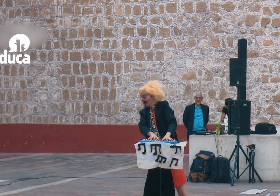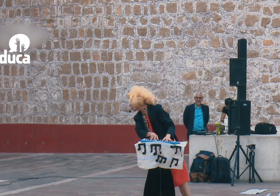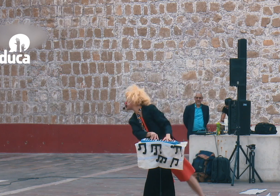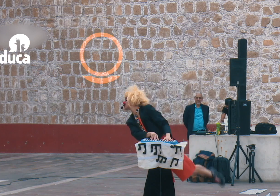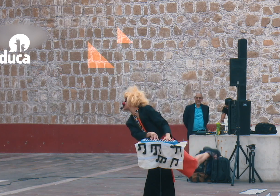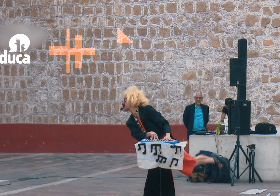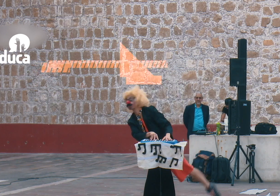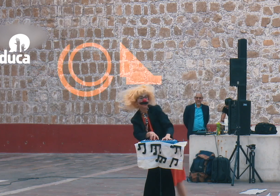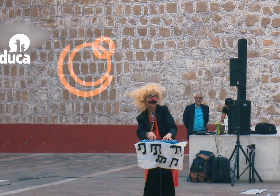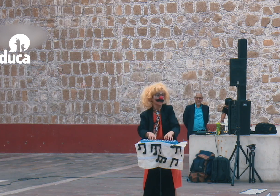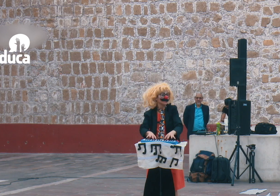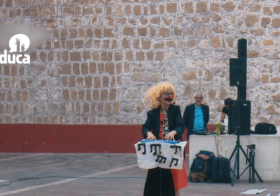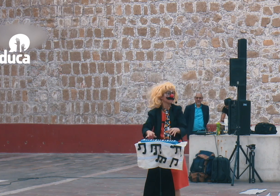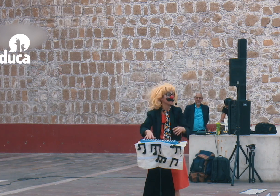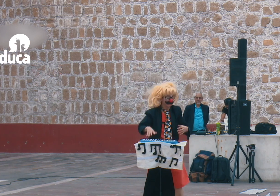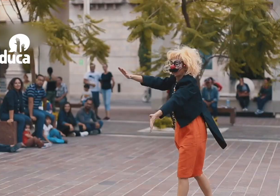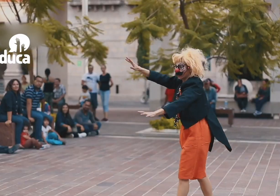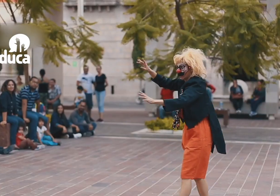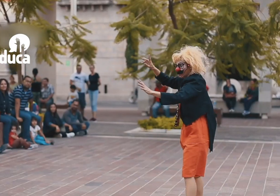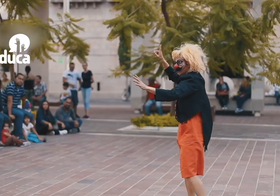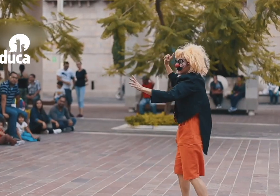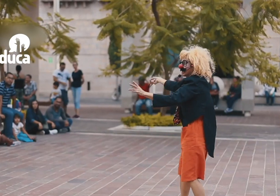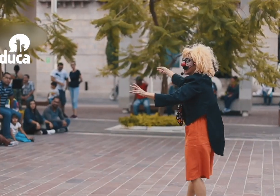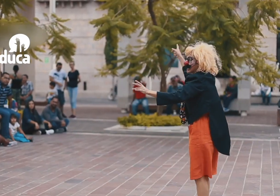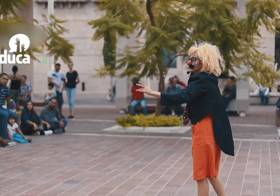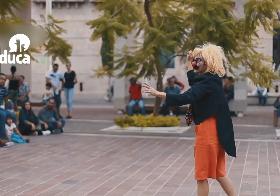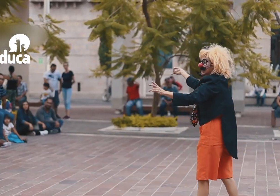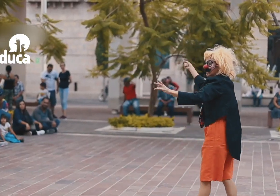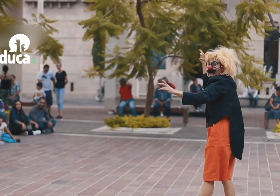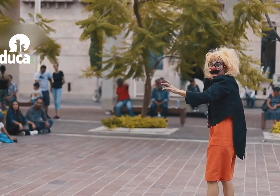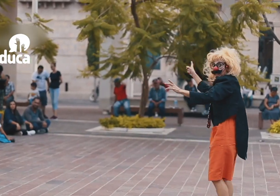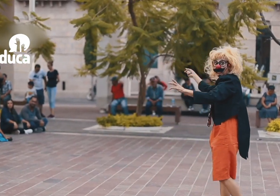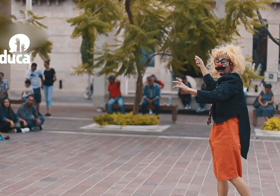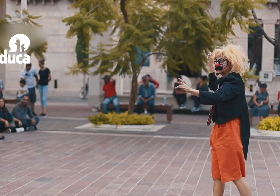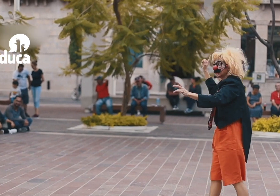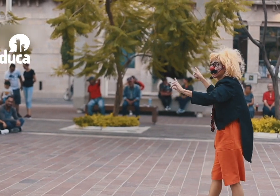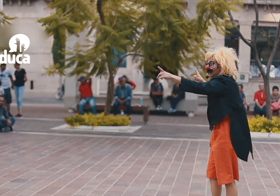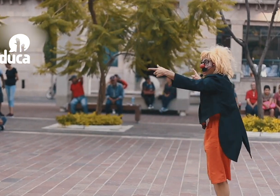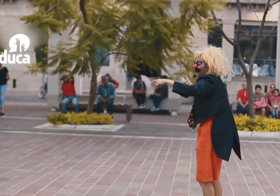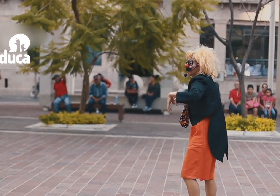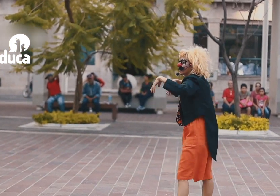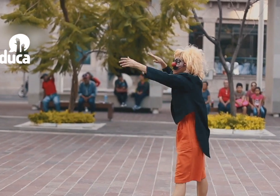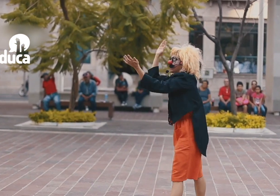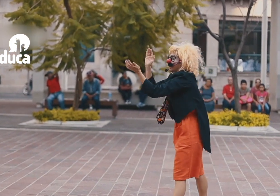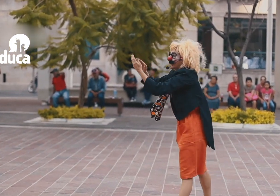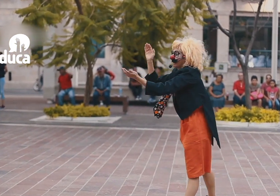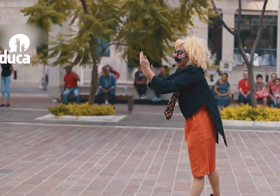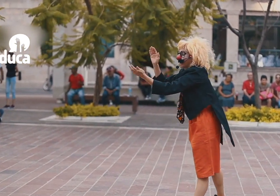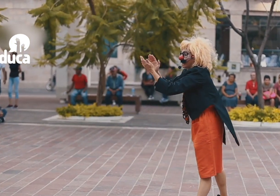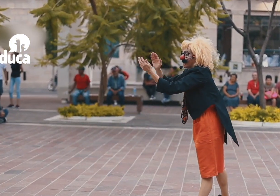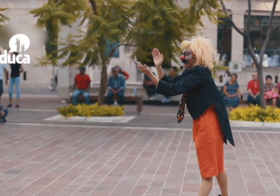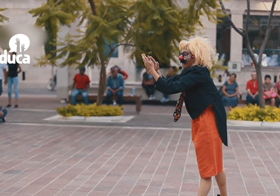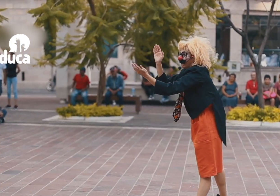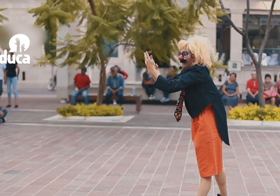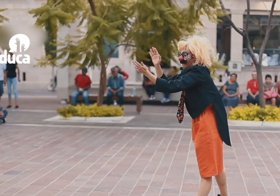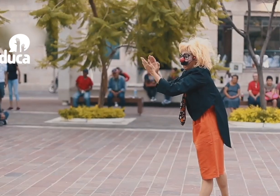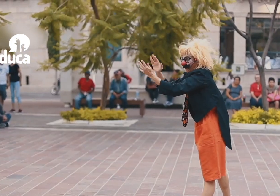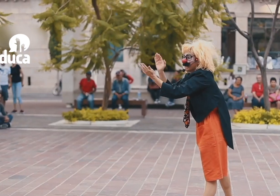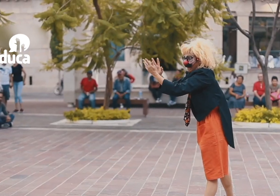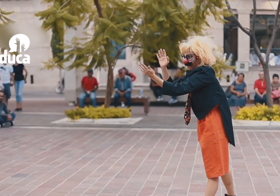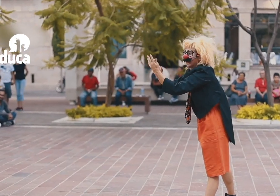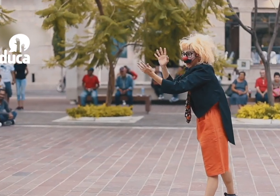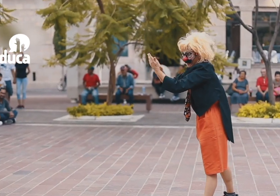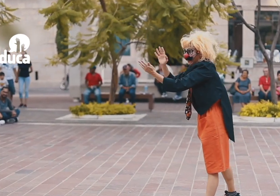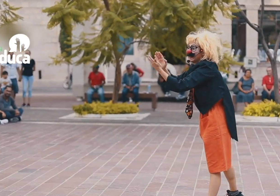más que ver con una cuestión dancística de coreografía, pero no sería de movimiento, sino coreografías de acciones, ¿no? ¿No? Ahí es